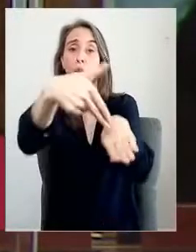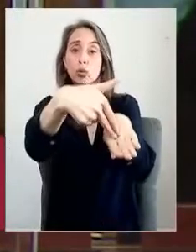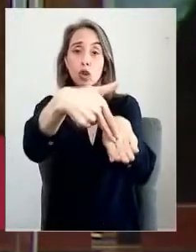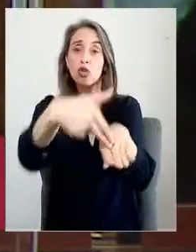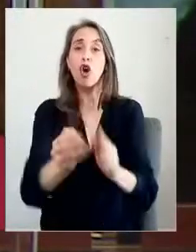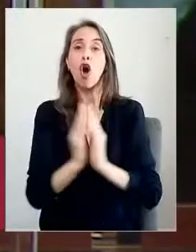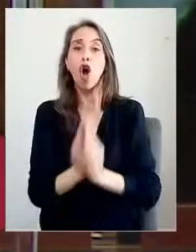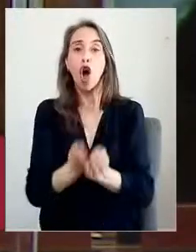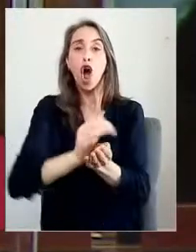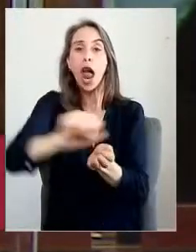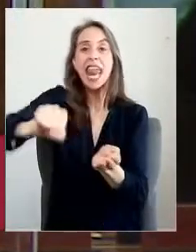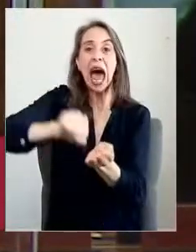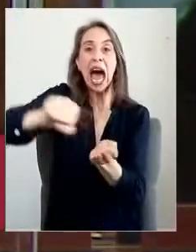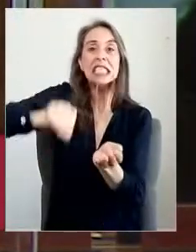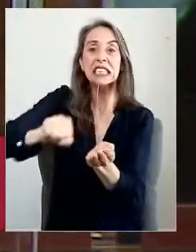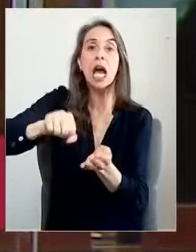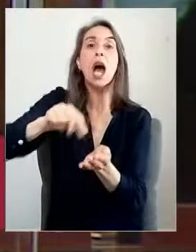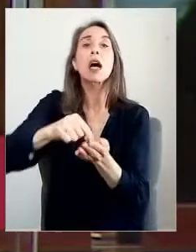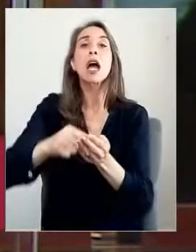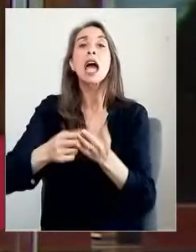se usa muchas veces en herramientas